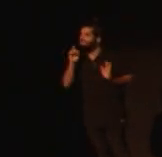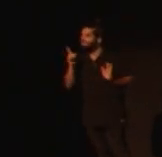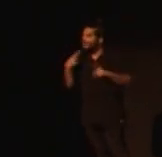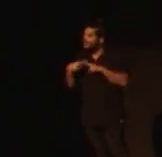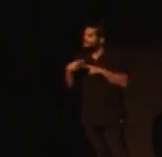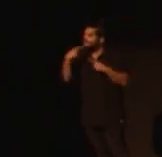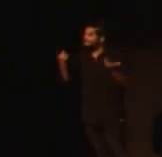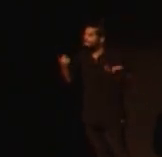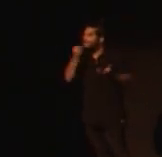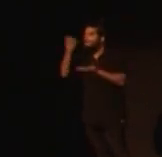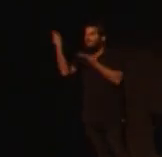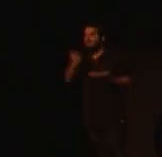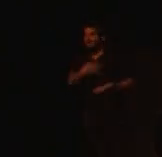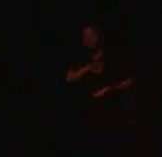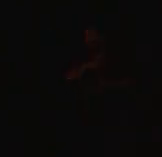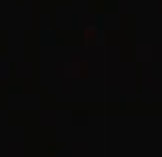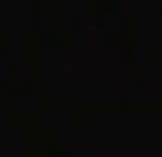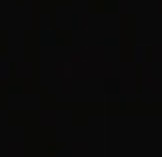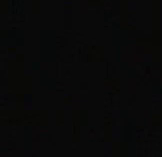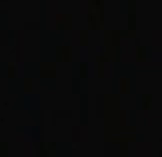los Premios Solidarios.